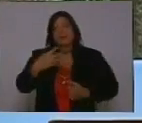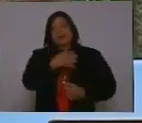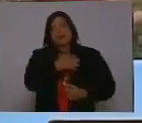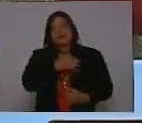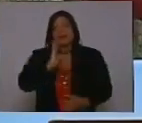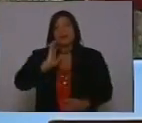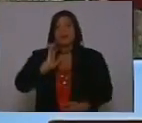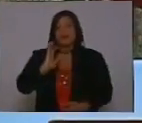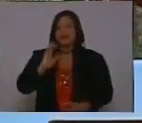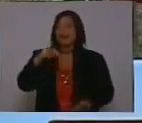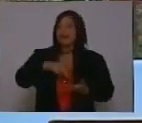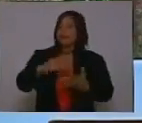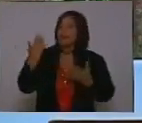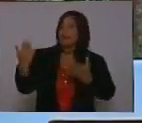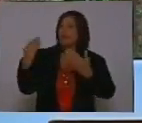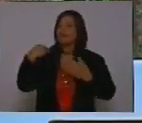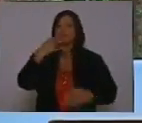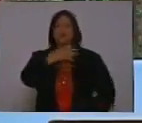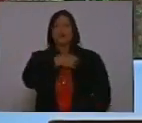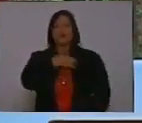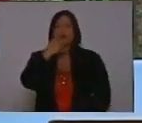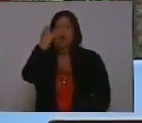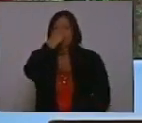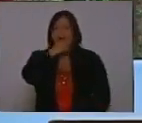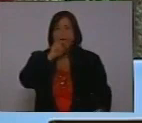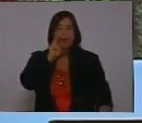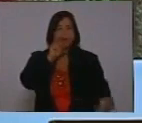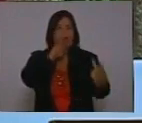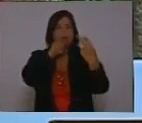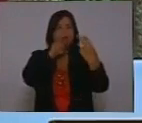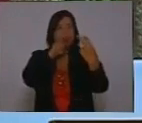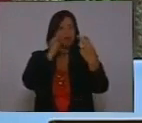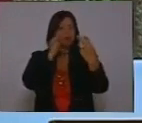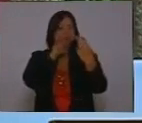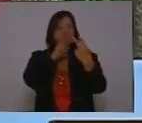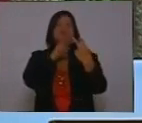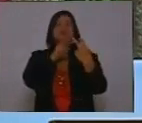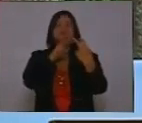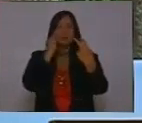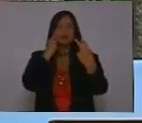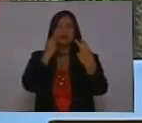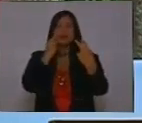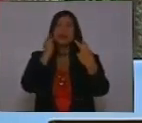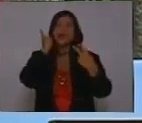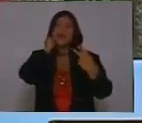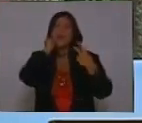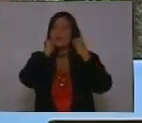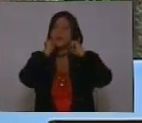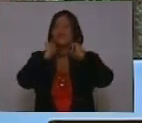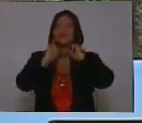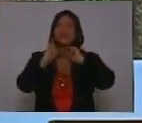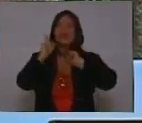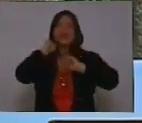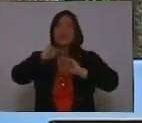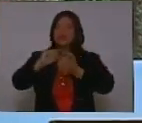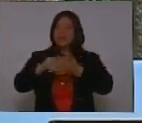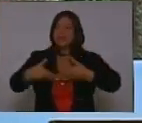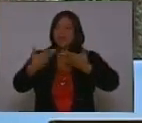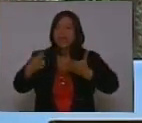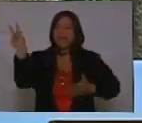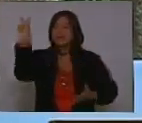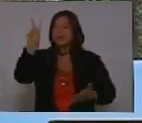yo pararme delante de ellos, mirarlos a los ojos y decirle: María Alejandra, mira, aquí te entrego la